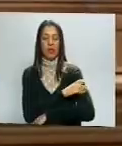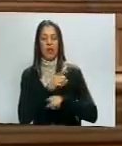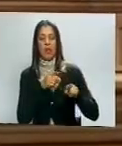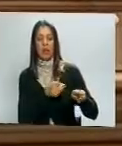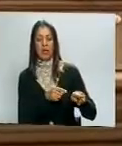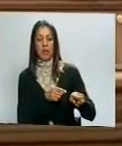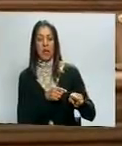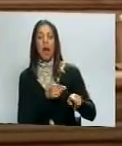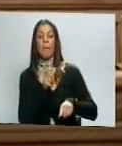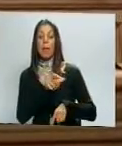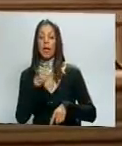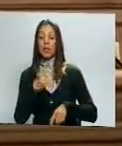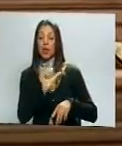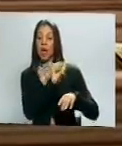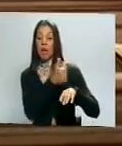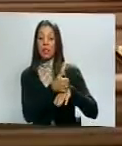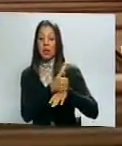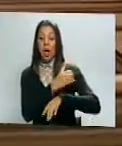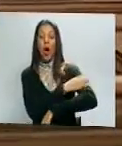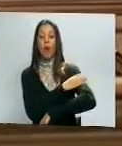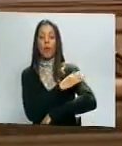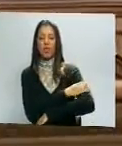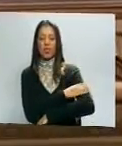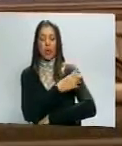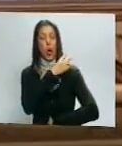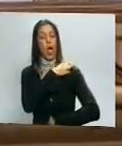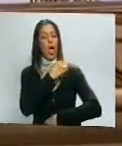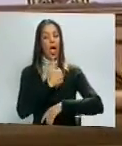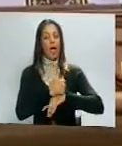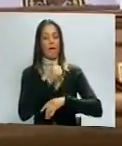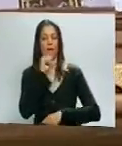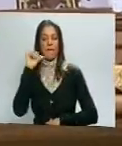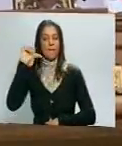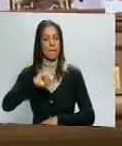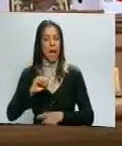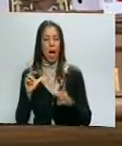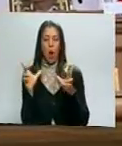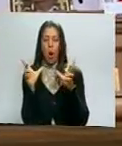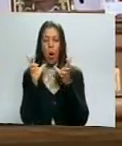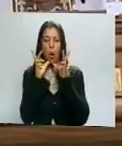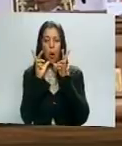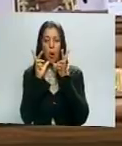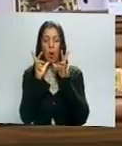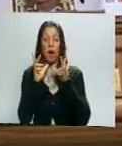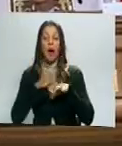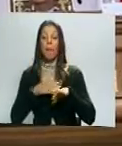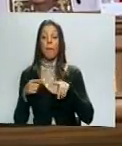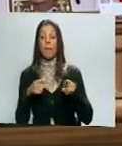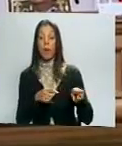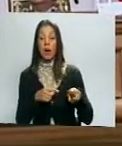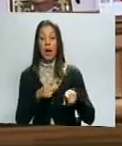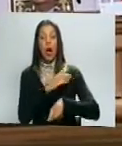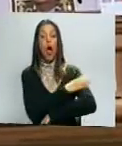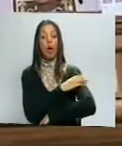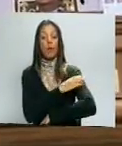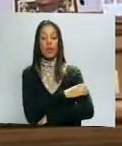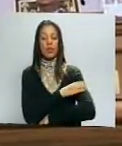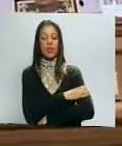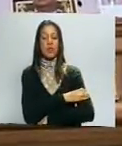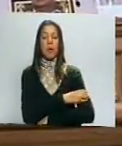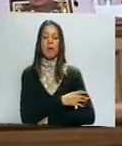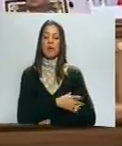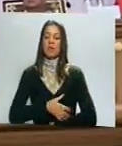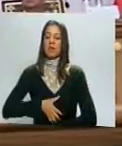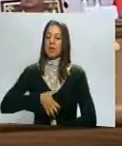esa dirigencia como jefe, como líderes. Es terrible, porque ellos no